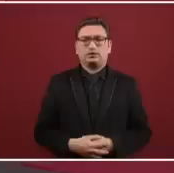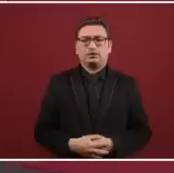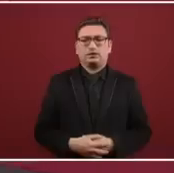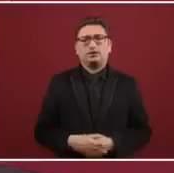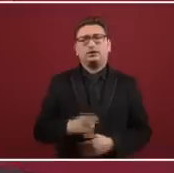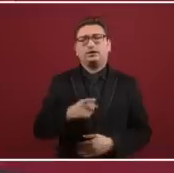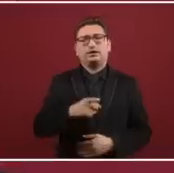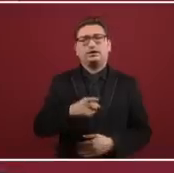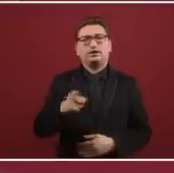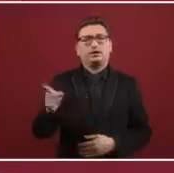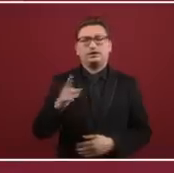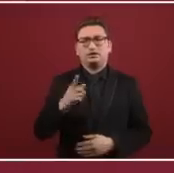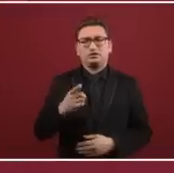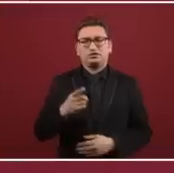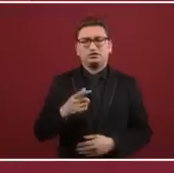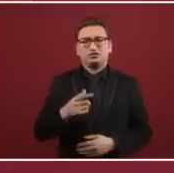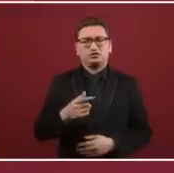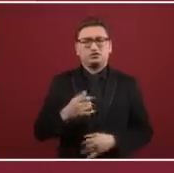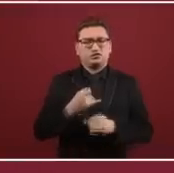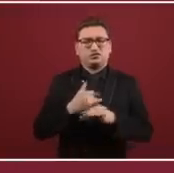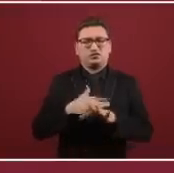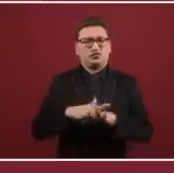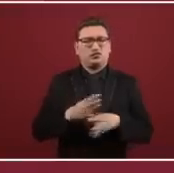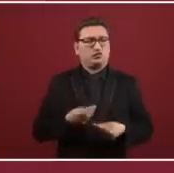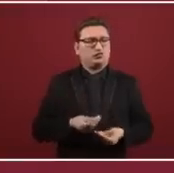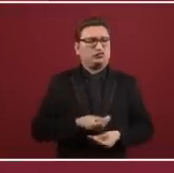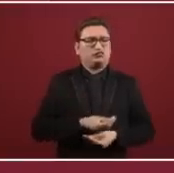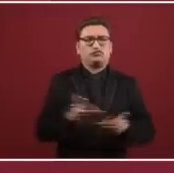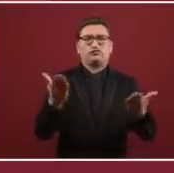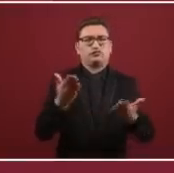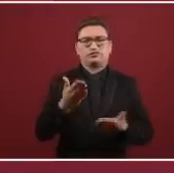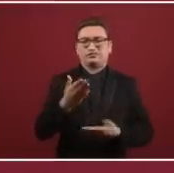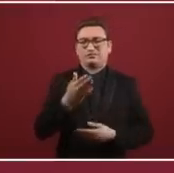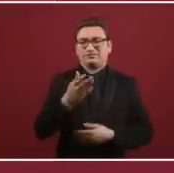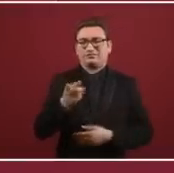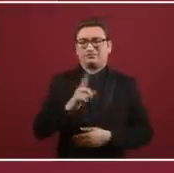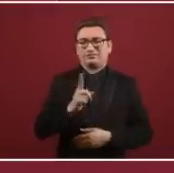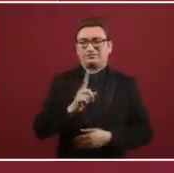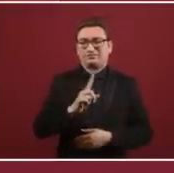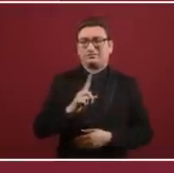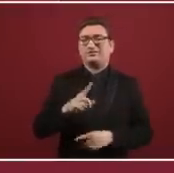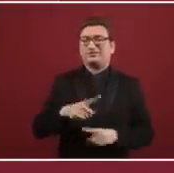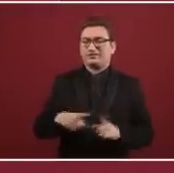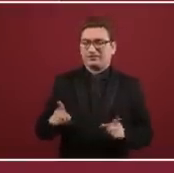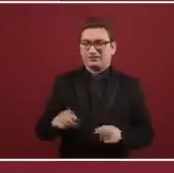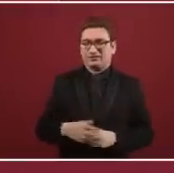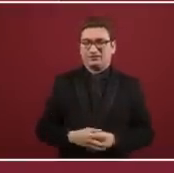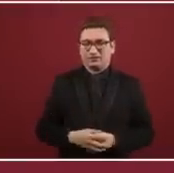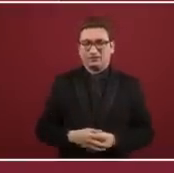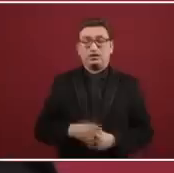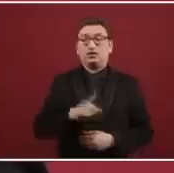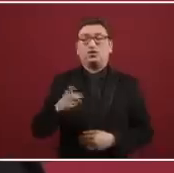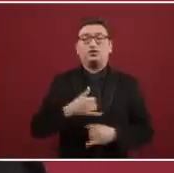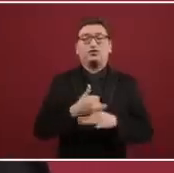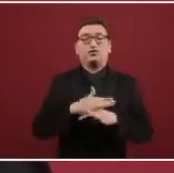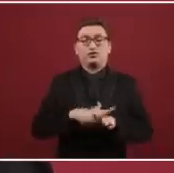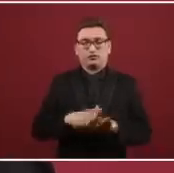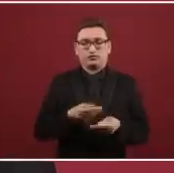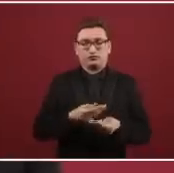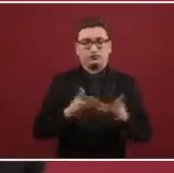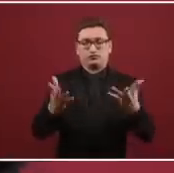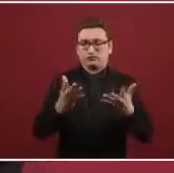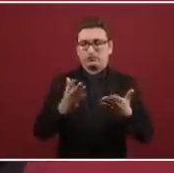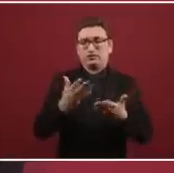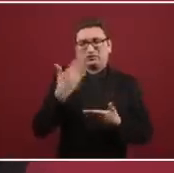estaban dando a conocer toda la información, o se daba la información